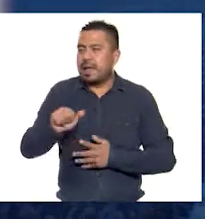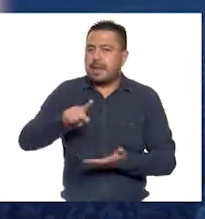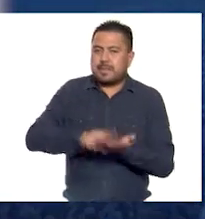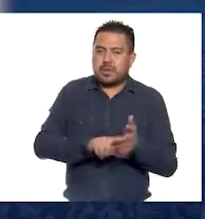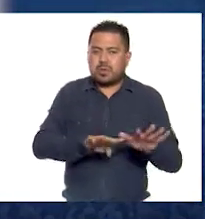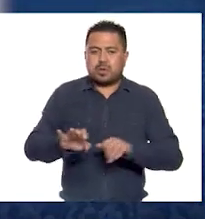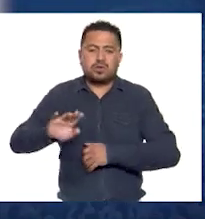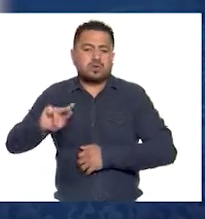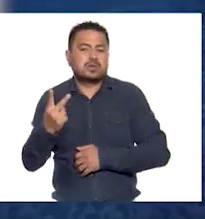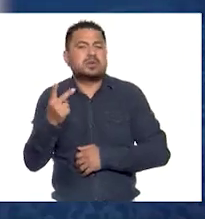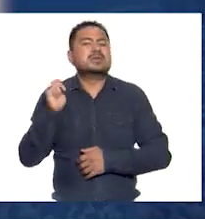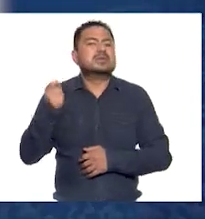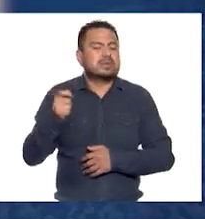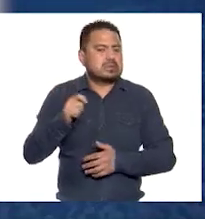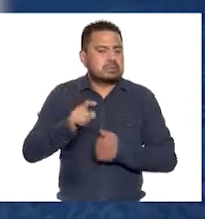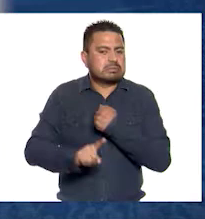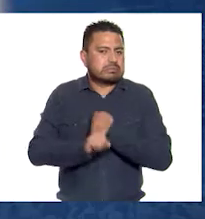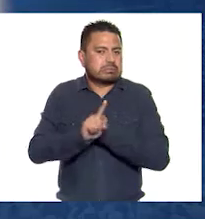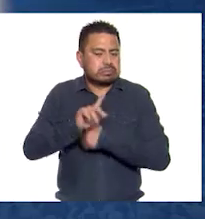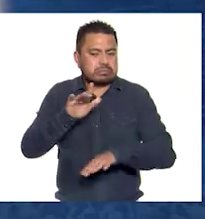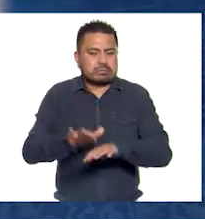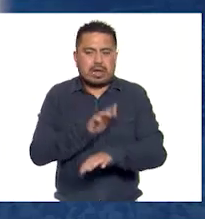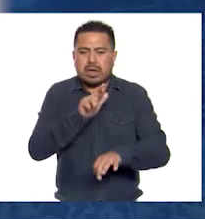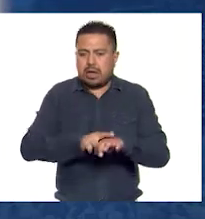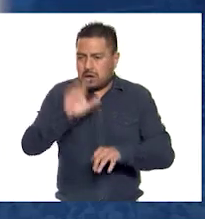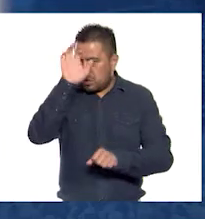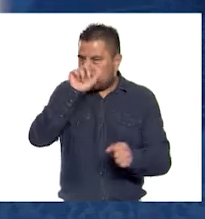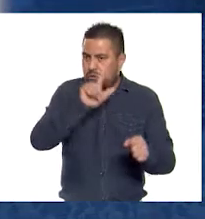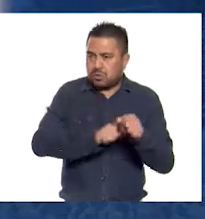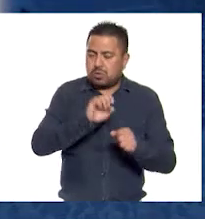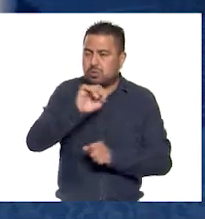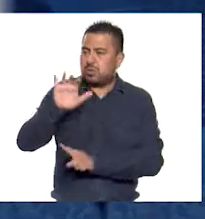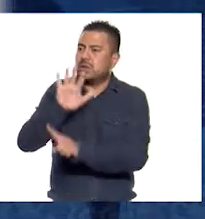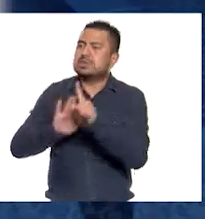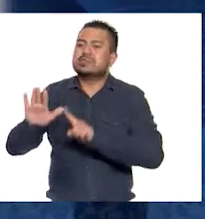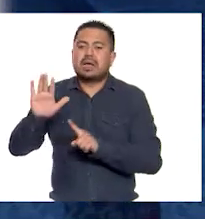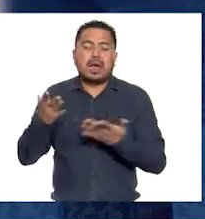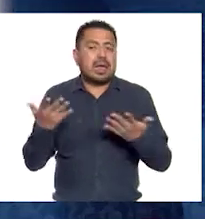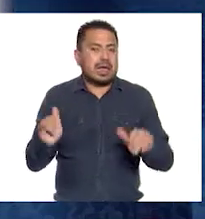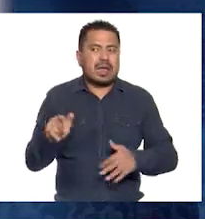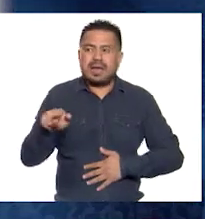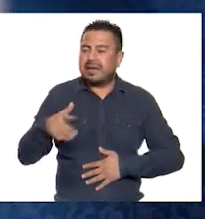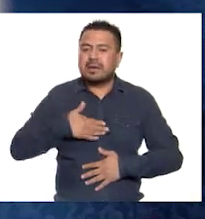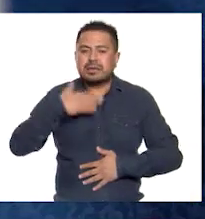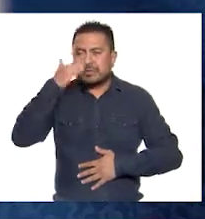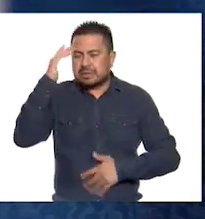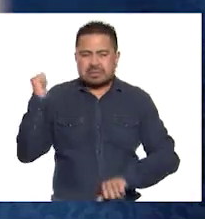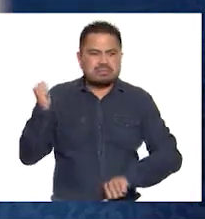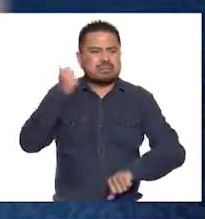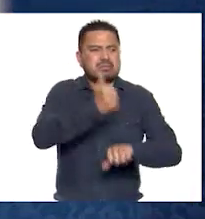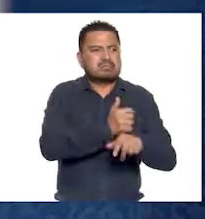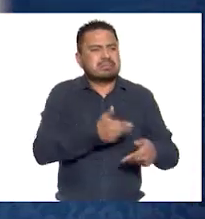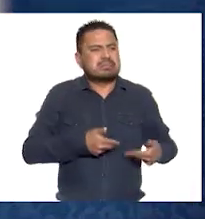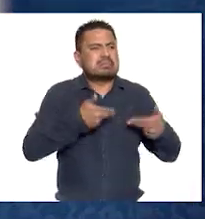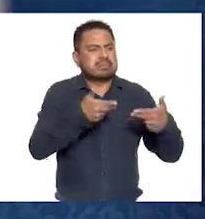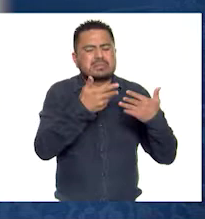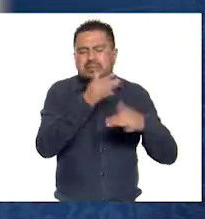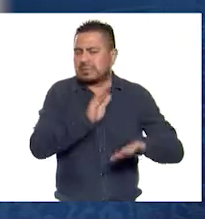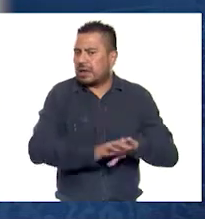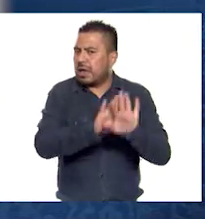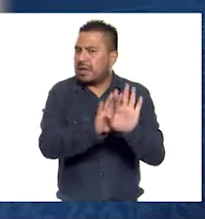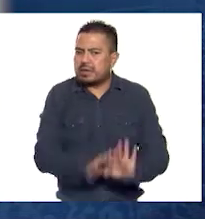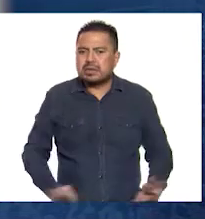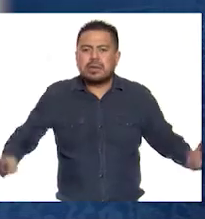1492, tuvo notables consecuencias para la cultura occidental, ya que los musulmanes dejaron una herencia